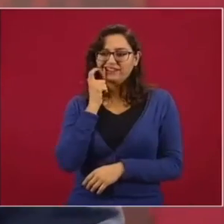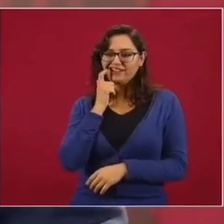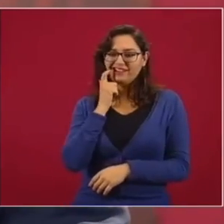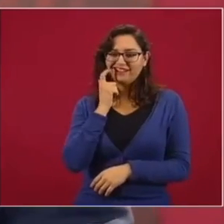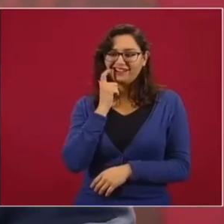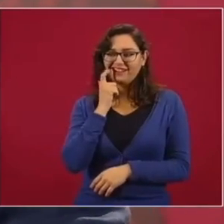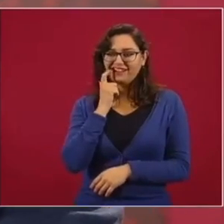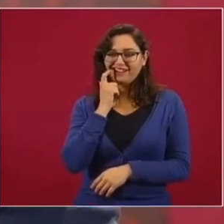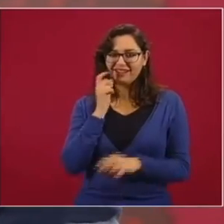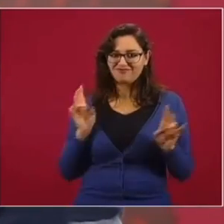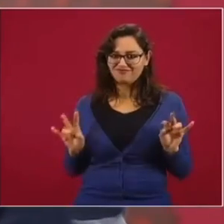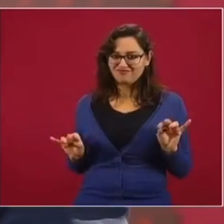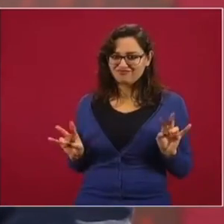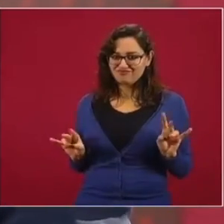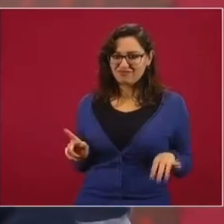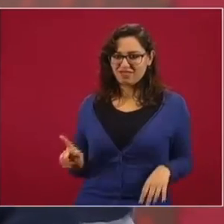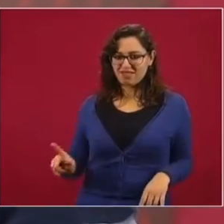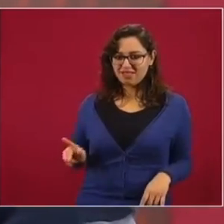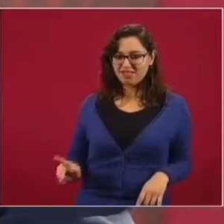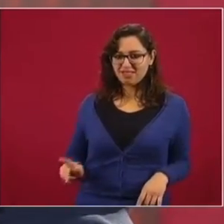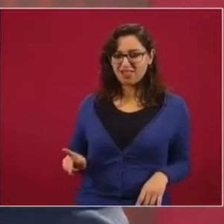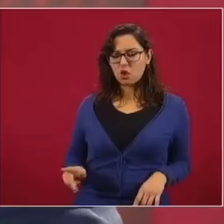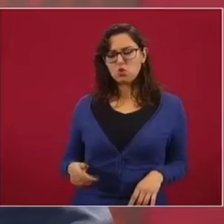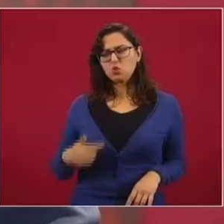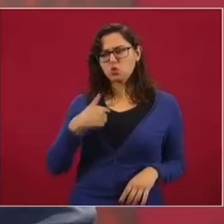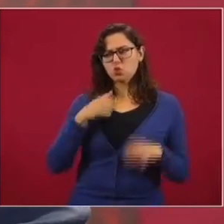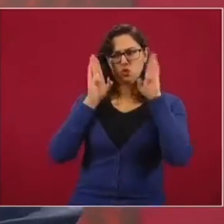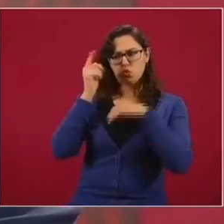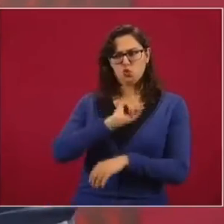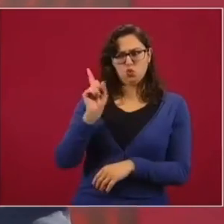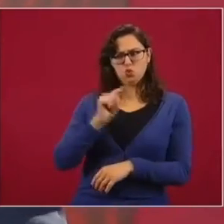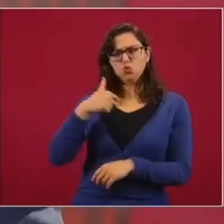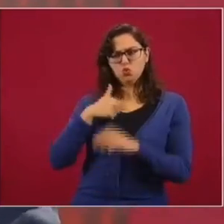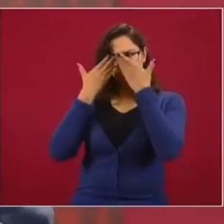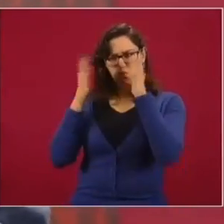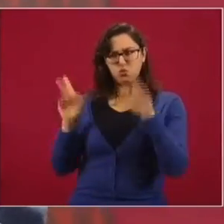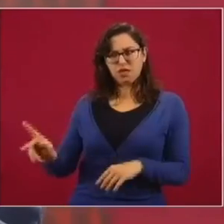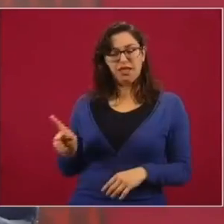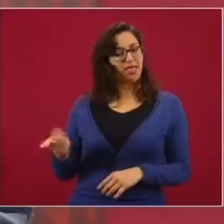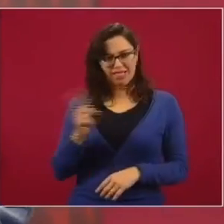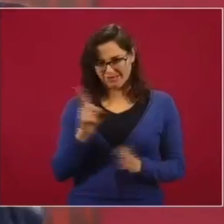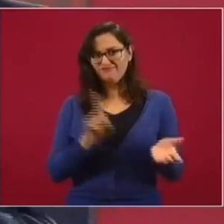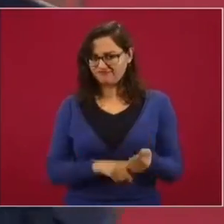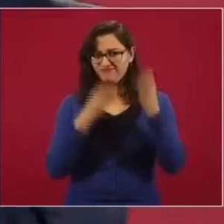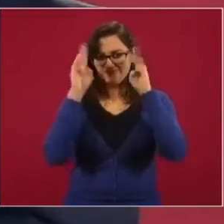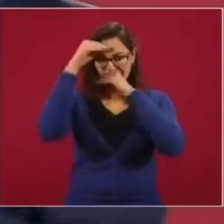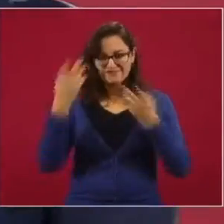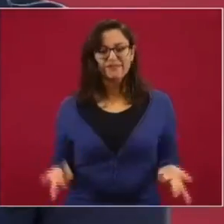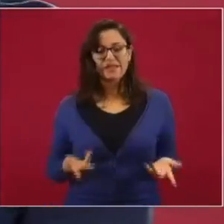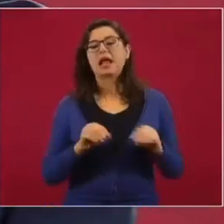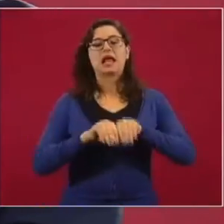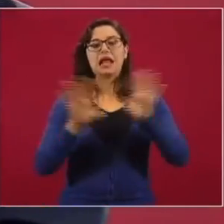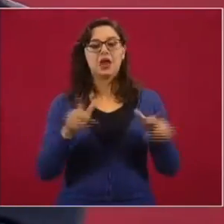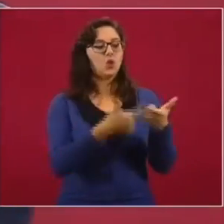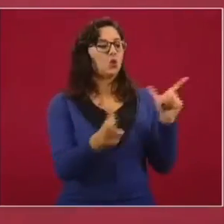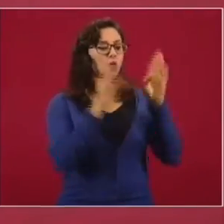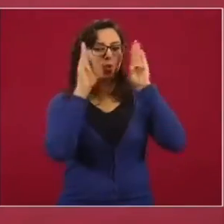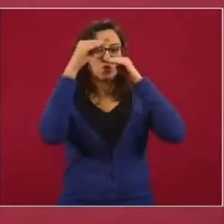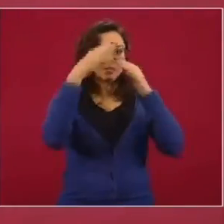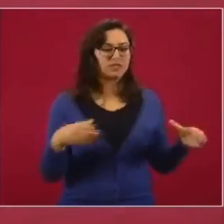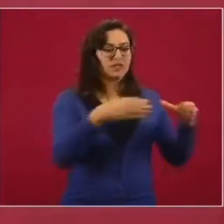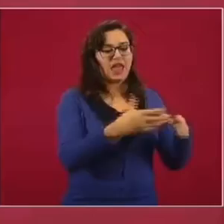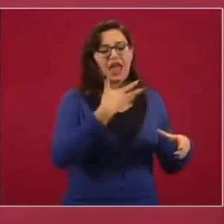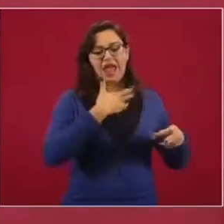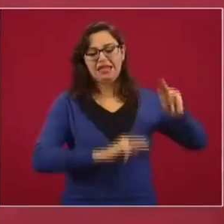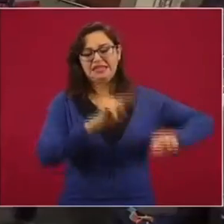estos intelectuales, ¿no?, que aparentaban ser liberales. No, conservador es más despierto, porque hay niveles. Por eso hablo de